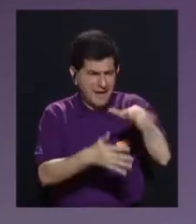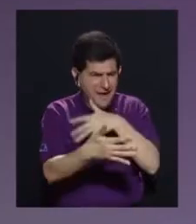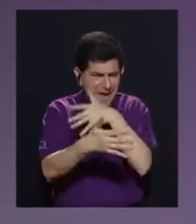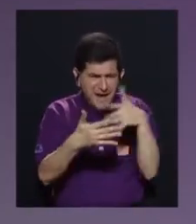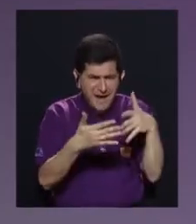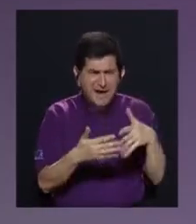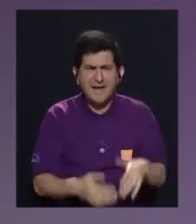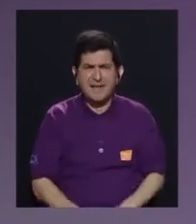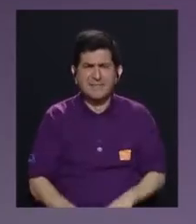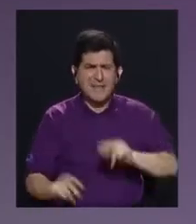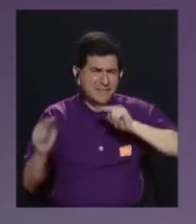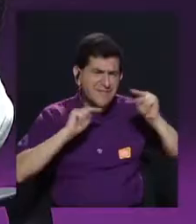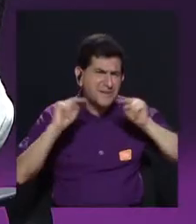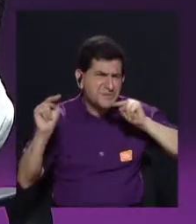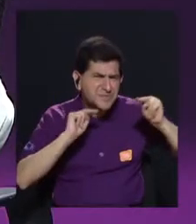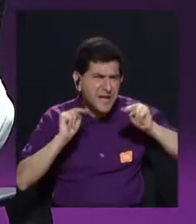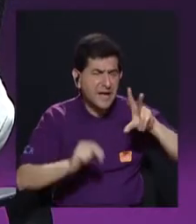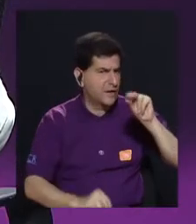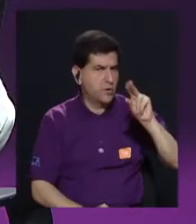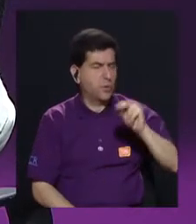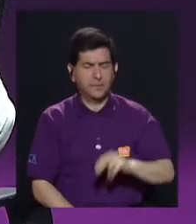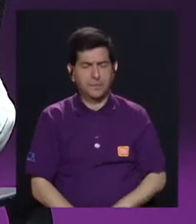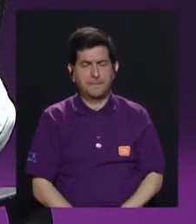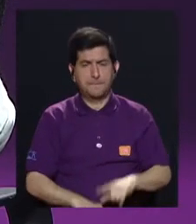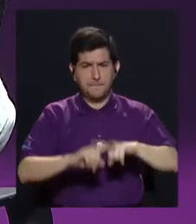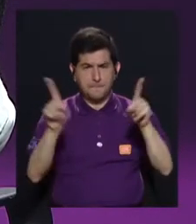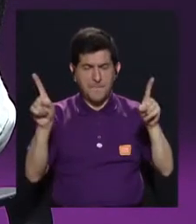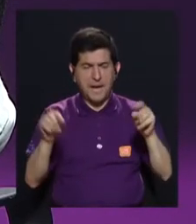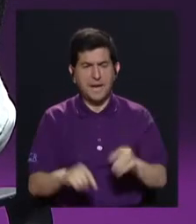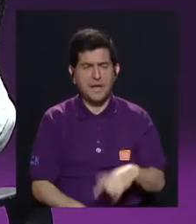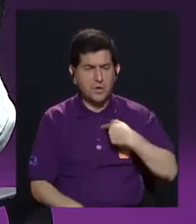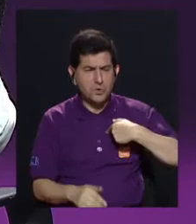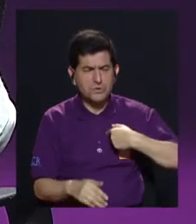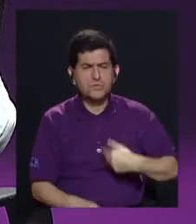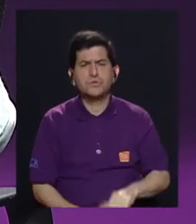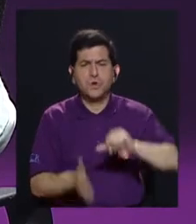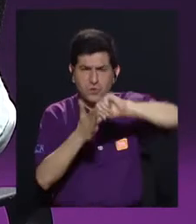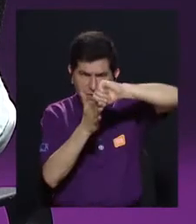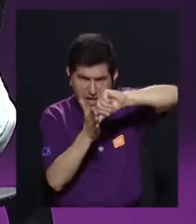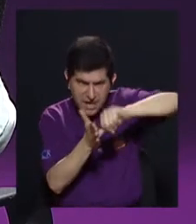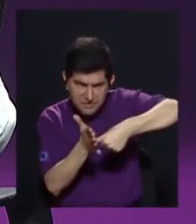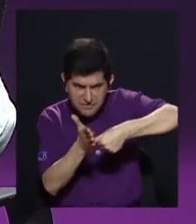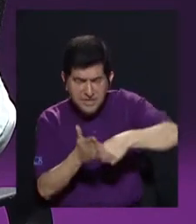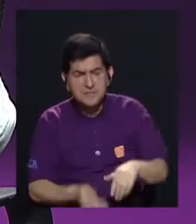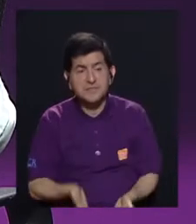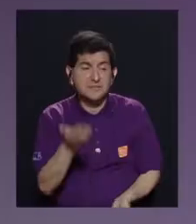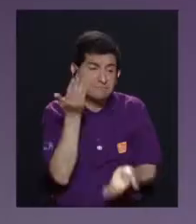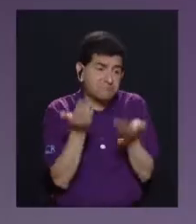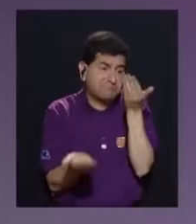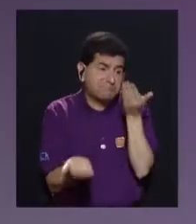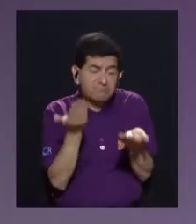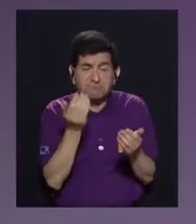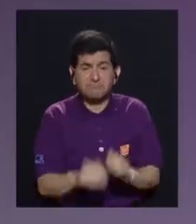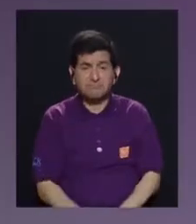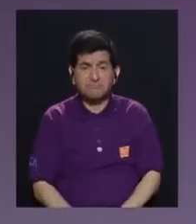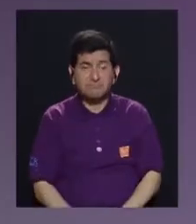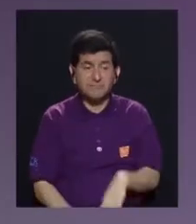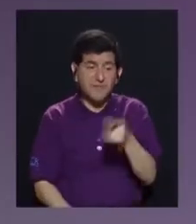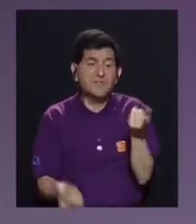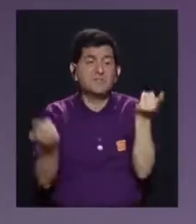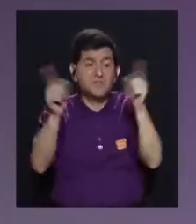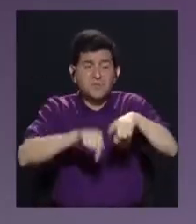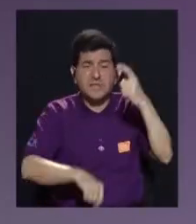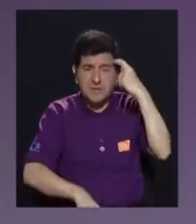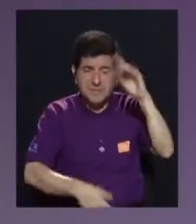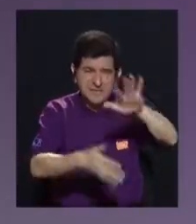por otras pero lo que lo que quería enfatizar es que de repente es así cuando se